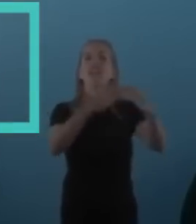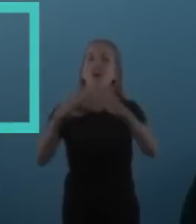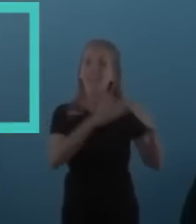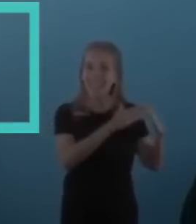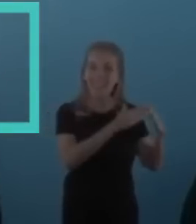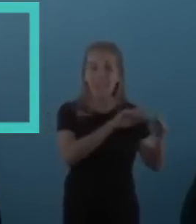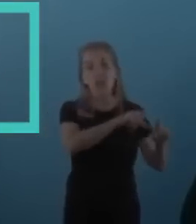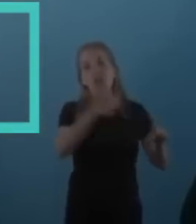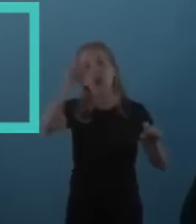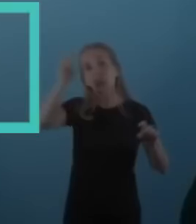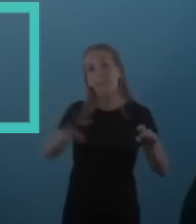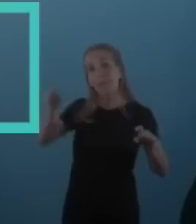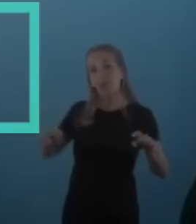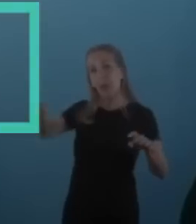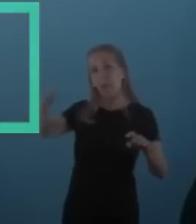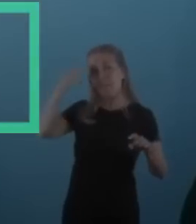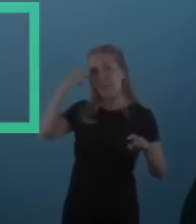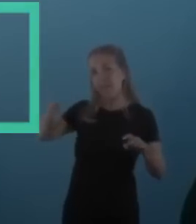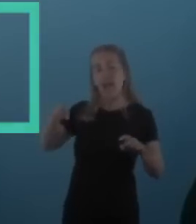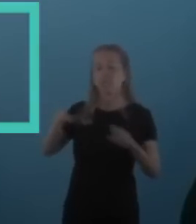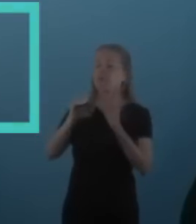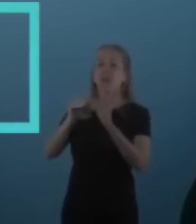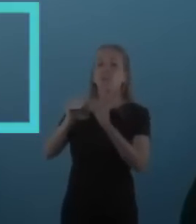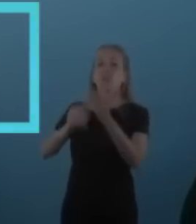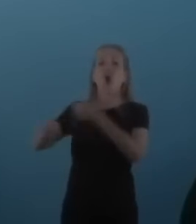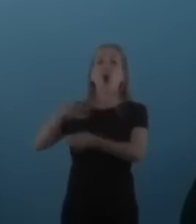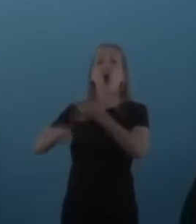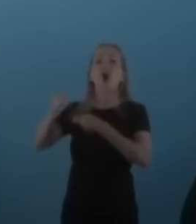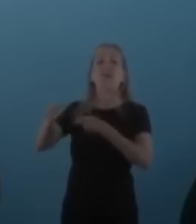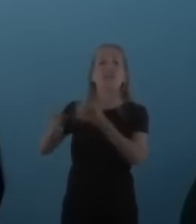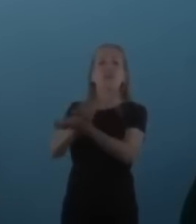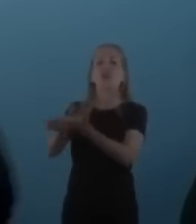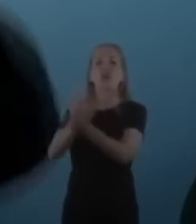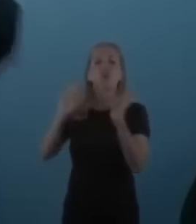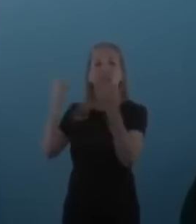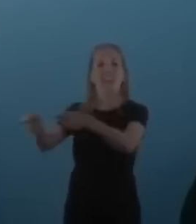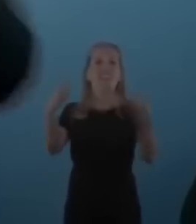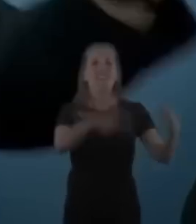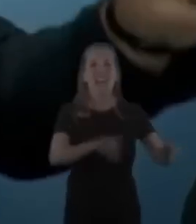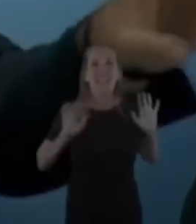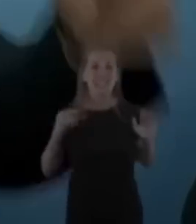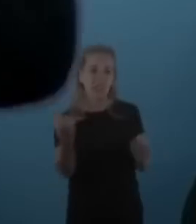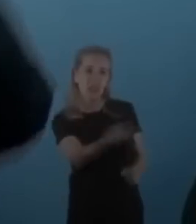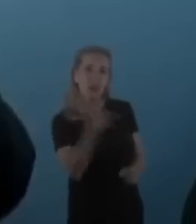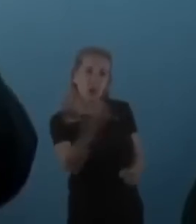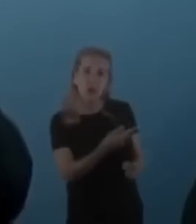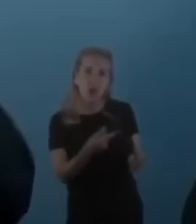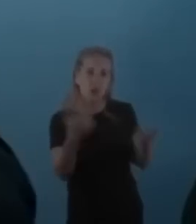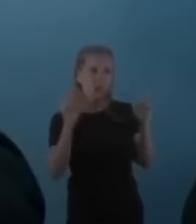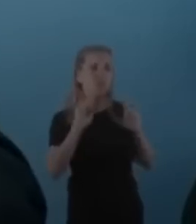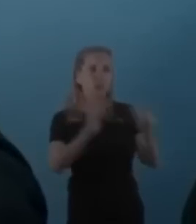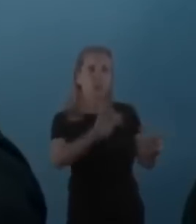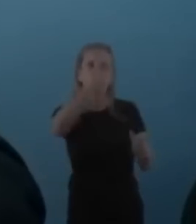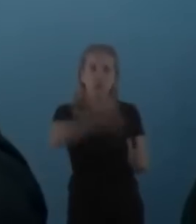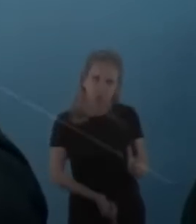de muchos jubilados que además deben hacer frente a gastos de salud y vivienda es por eso que desde nuestro